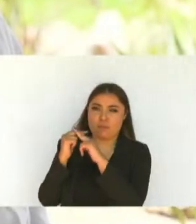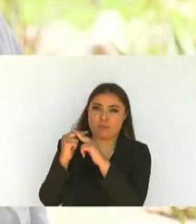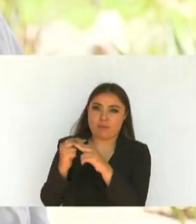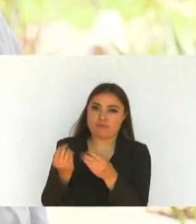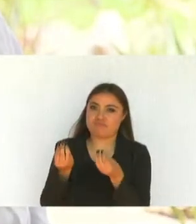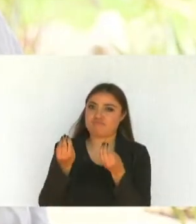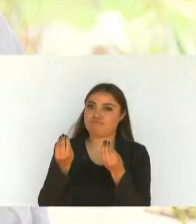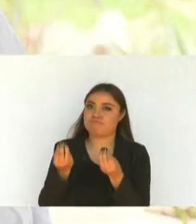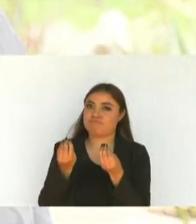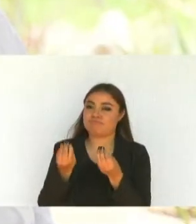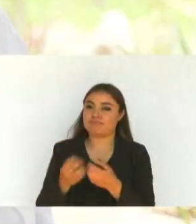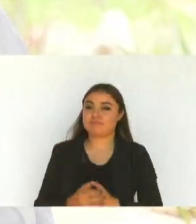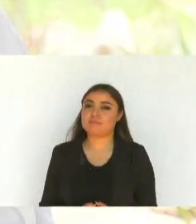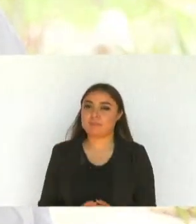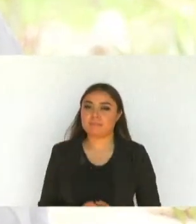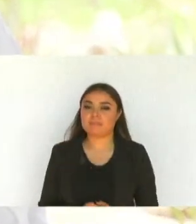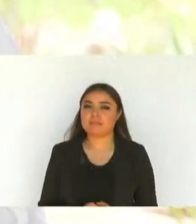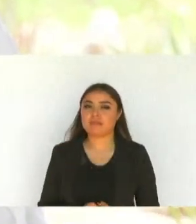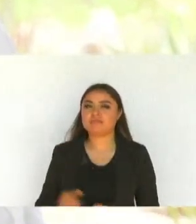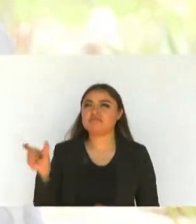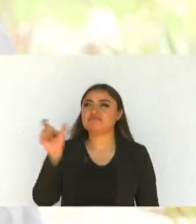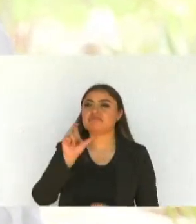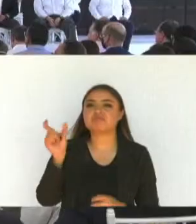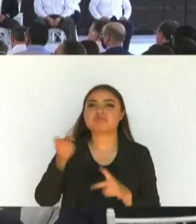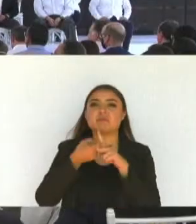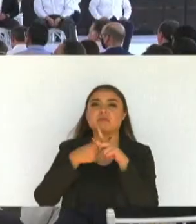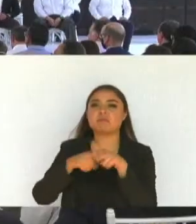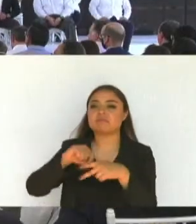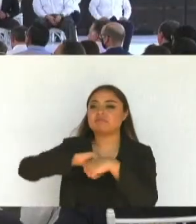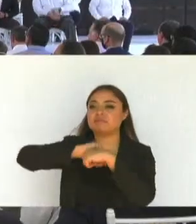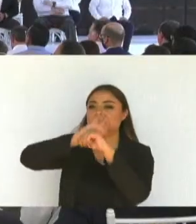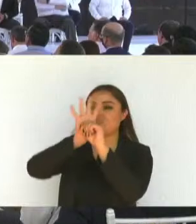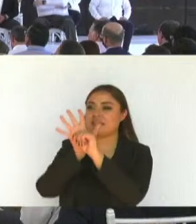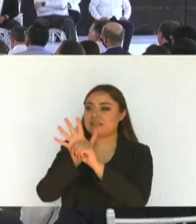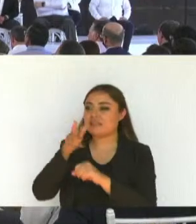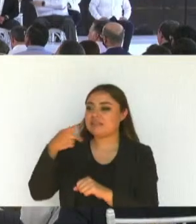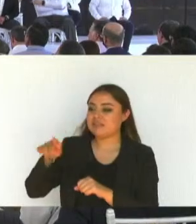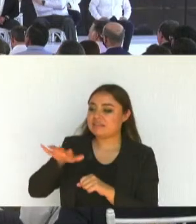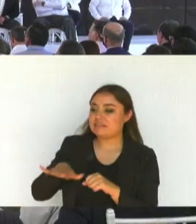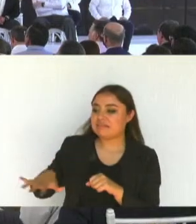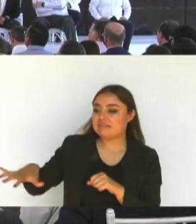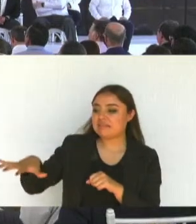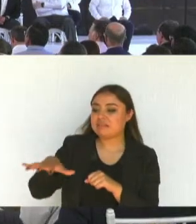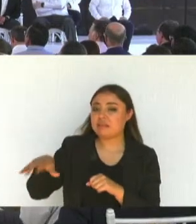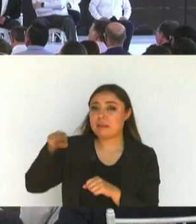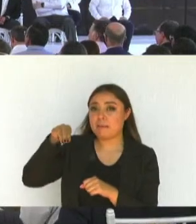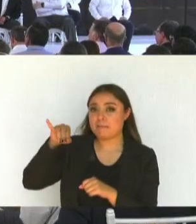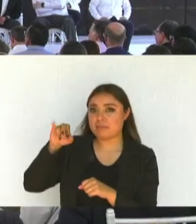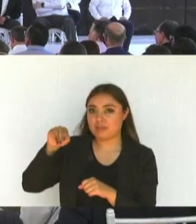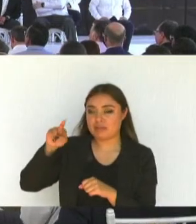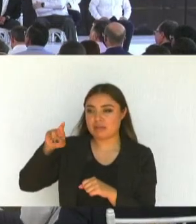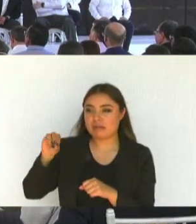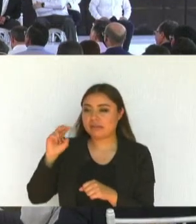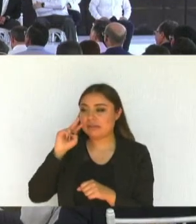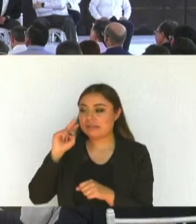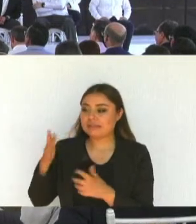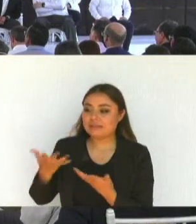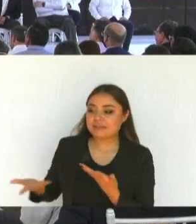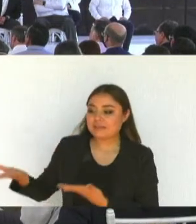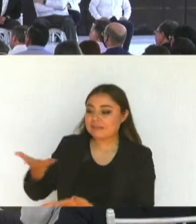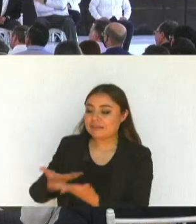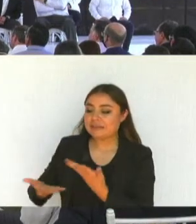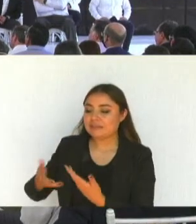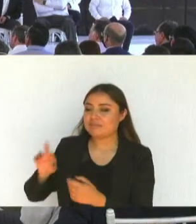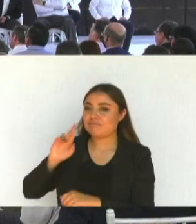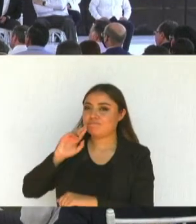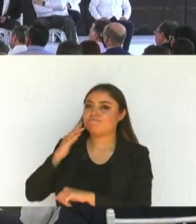¿verdad? Desde que se declaró la pandemia, el sector minero del país asumió una gran responsabilidad. Su rol